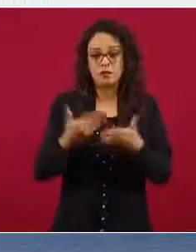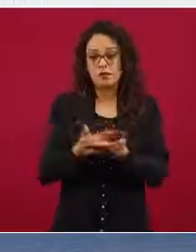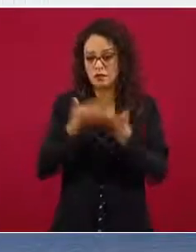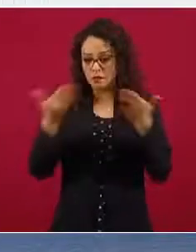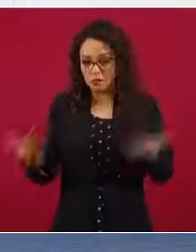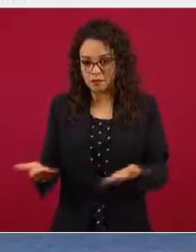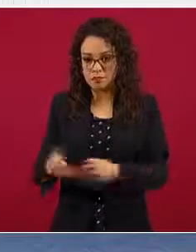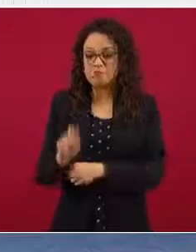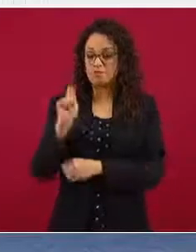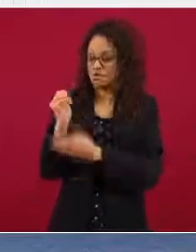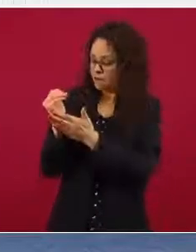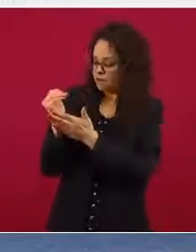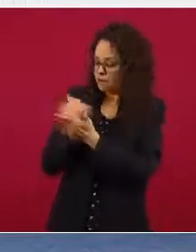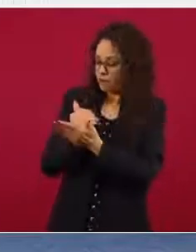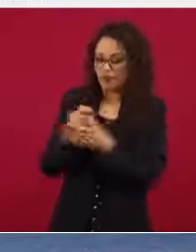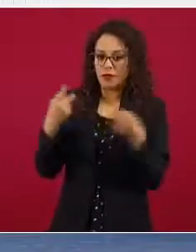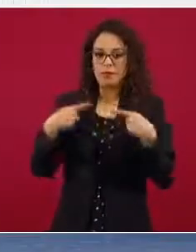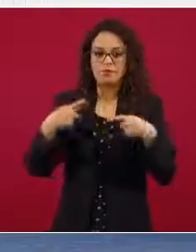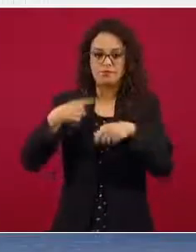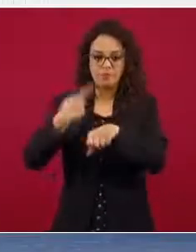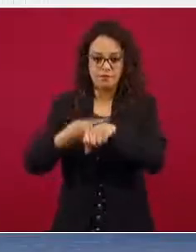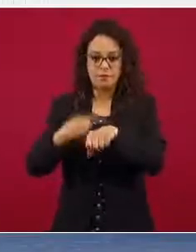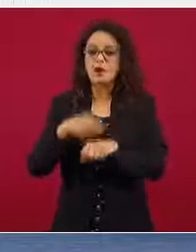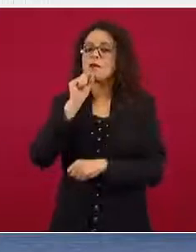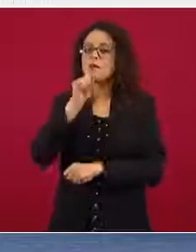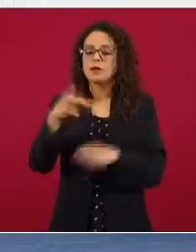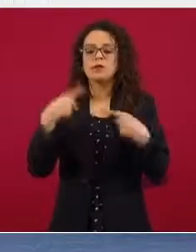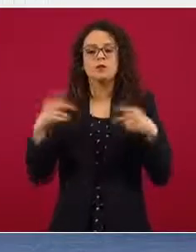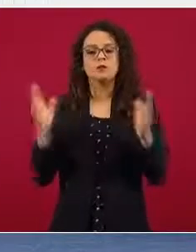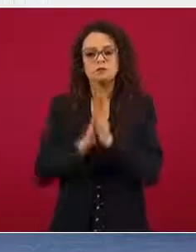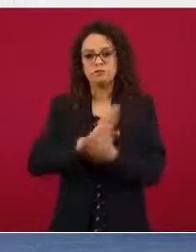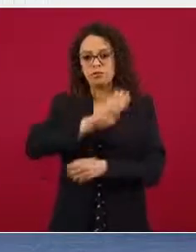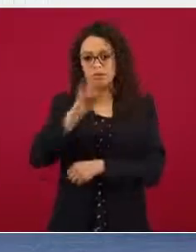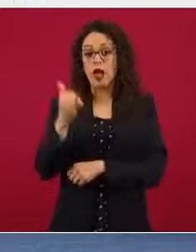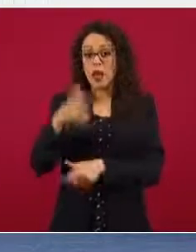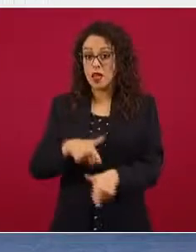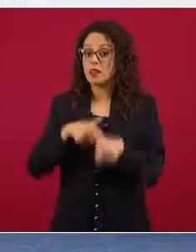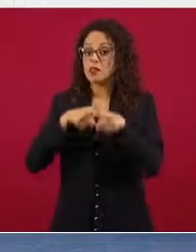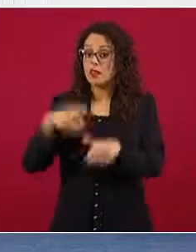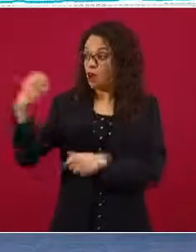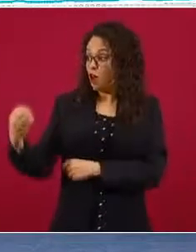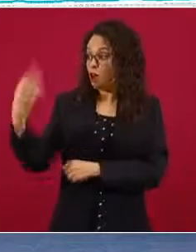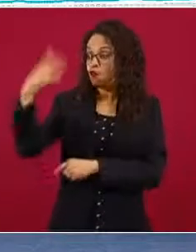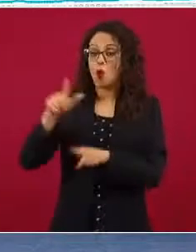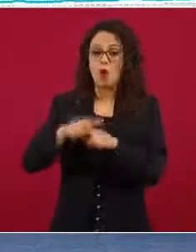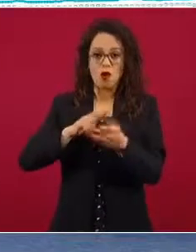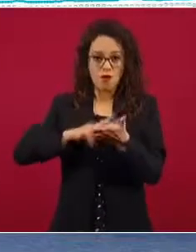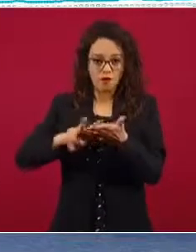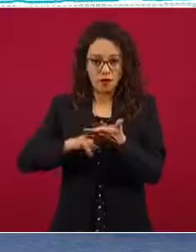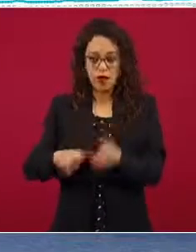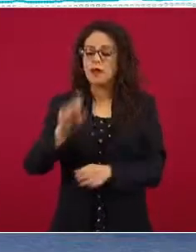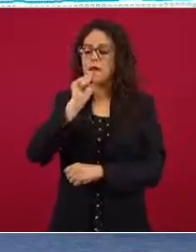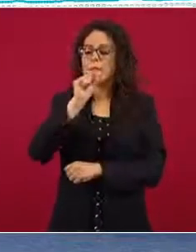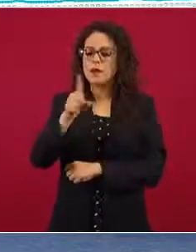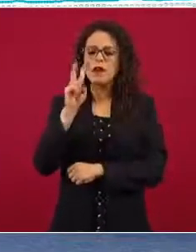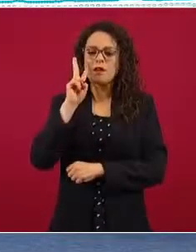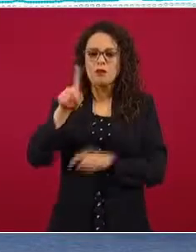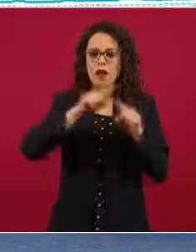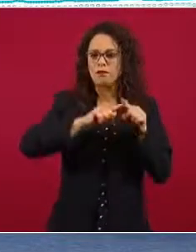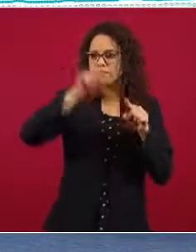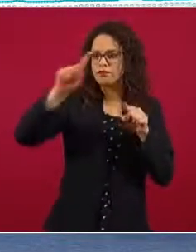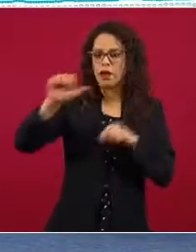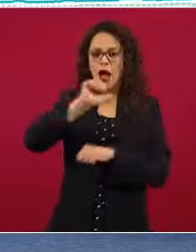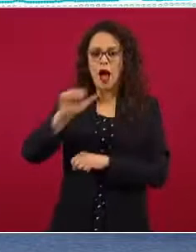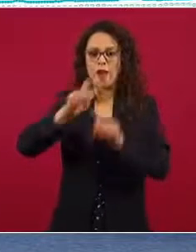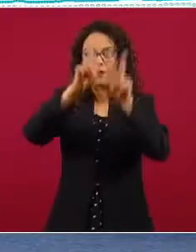menor de casos, lo mismo la mortalidad y sigue en semáforo verde. Lo mismo para la hospitalización, en el caso de Campeche vemos que todavía